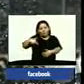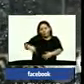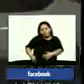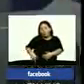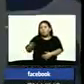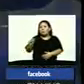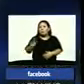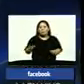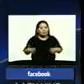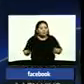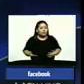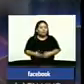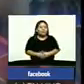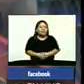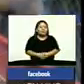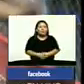de fuego.